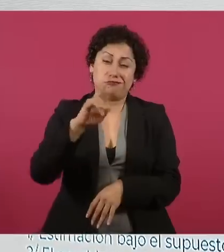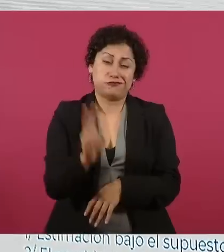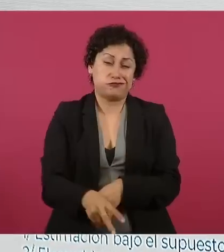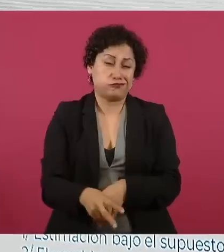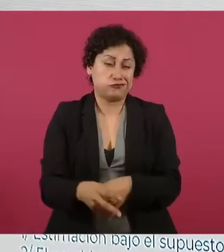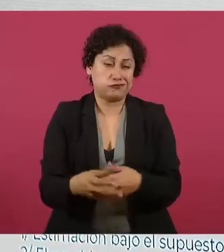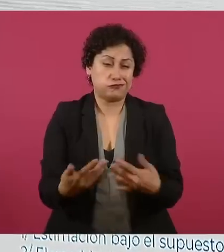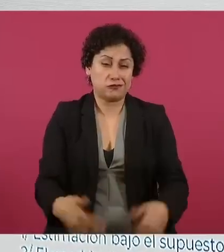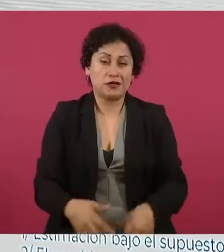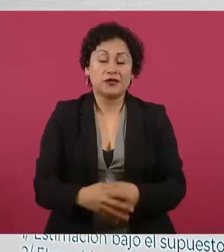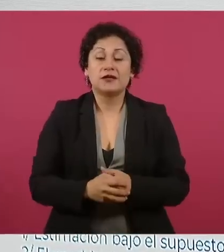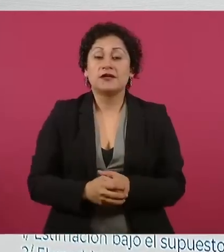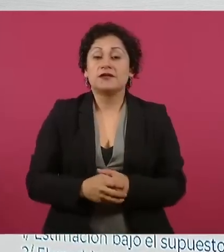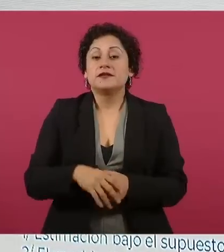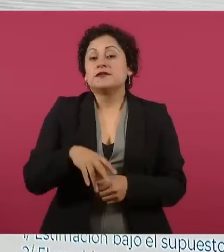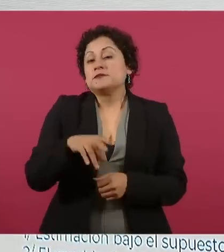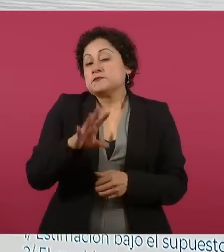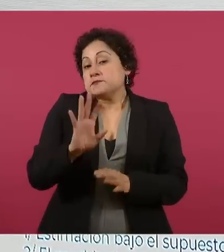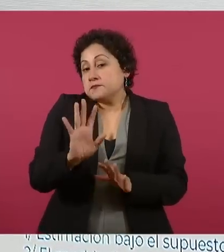Y yo espero